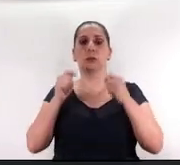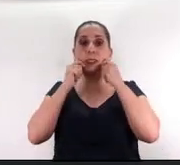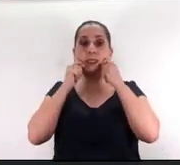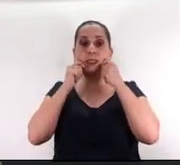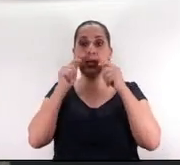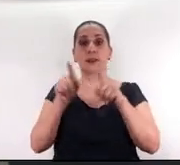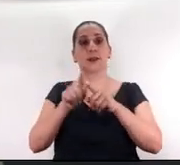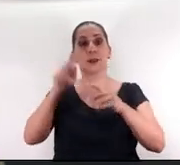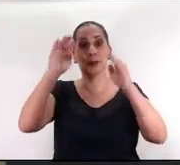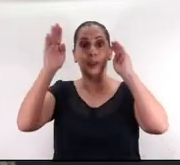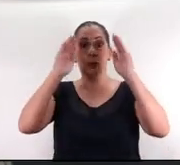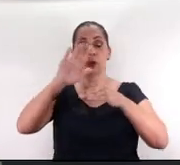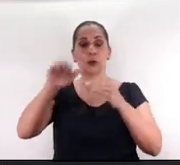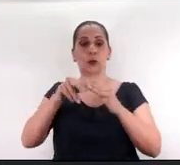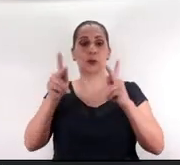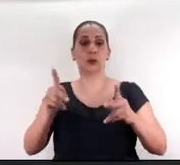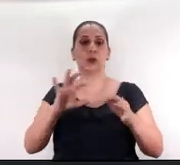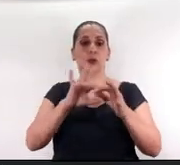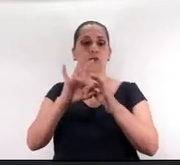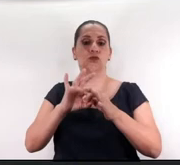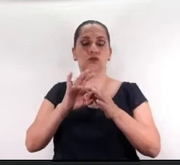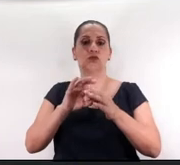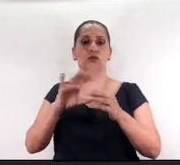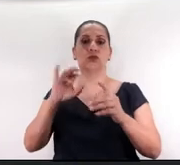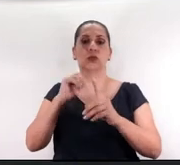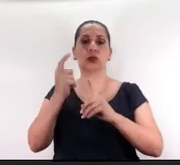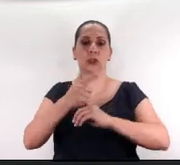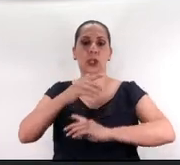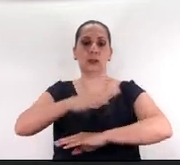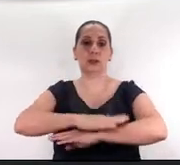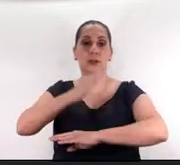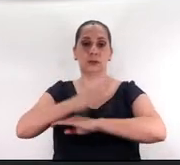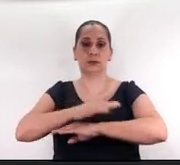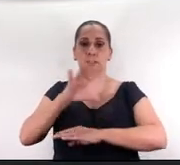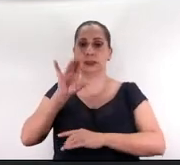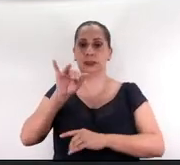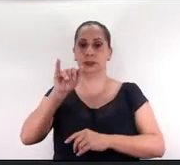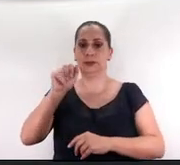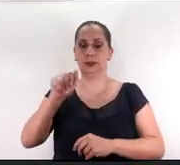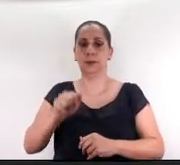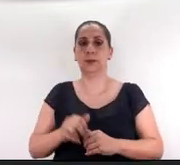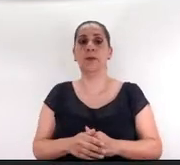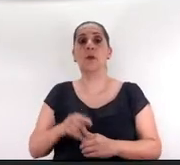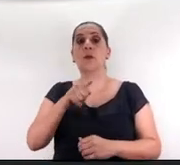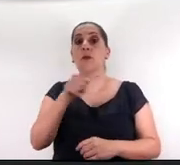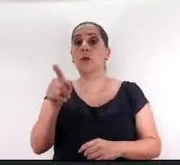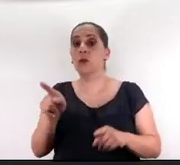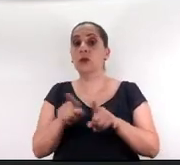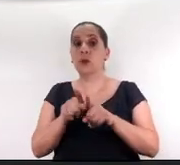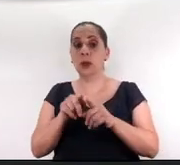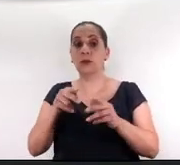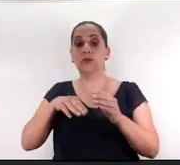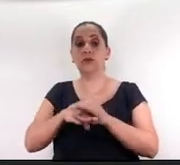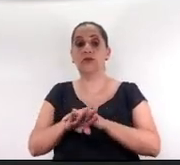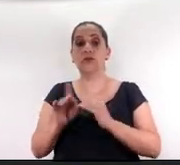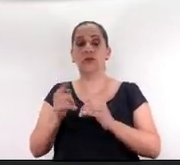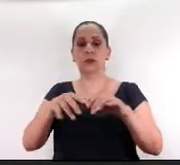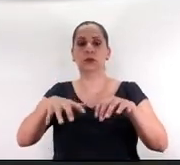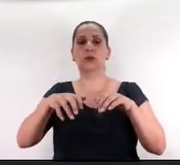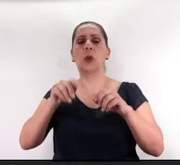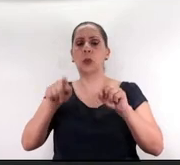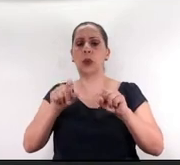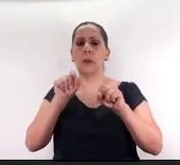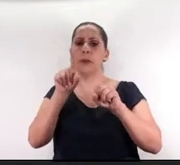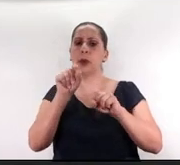que ya se encuentran mediante las plataformas del CEFIA. Recordarles que ustedes también son parte de este foro y desde ya pueden realizar sus